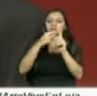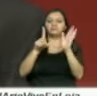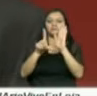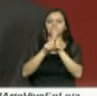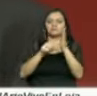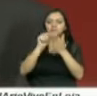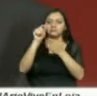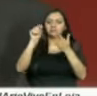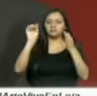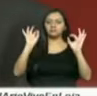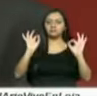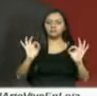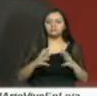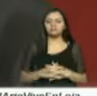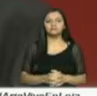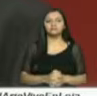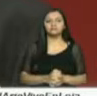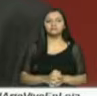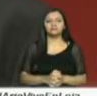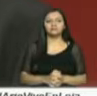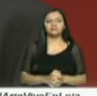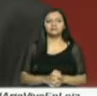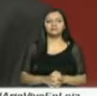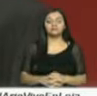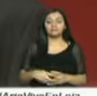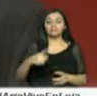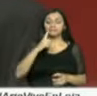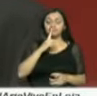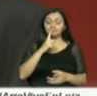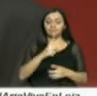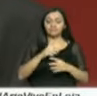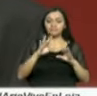No puedo dejar de relevar que en este mes de noviembre